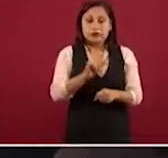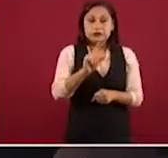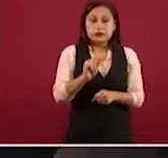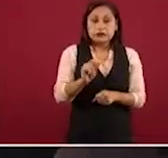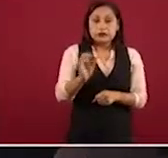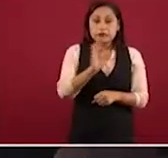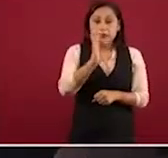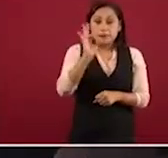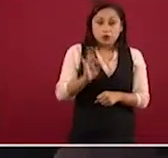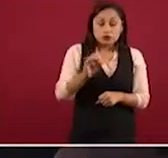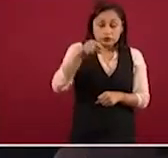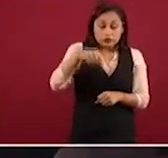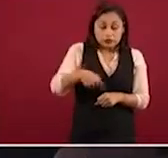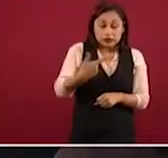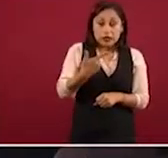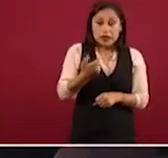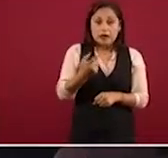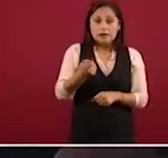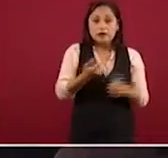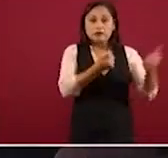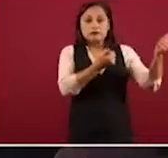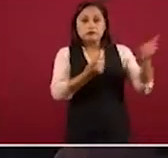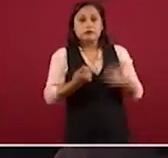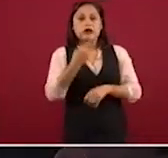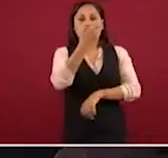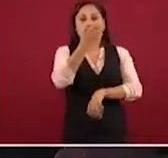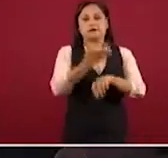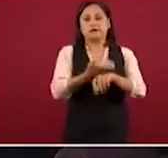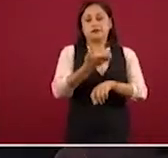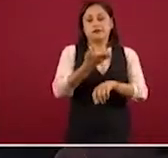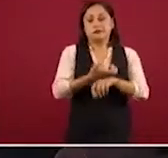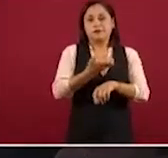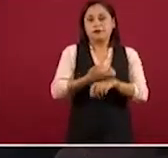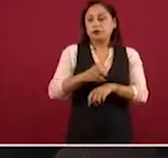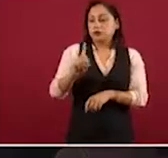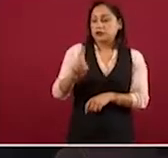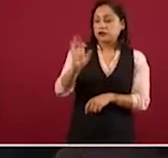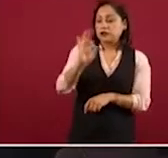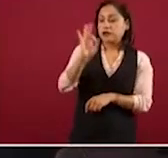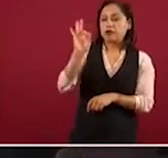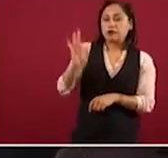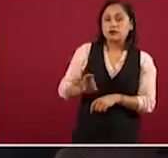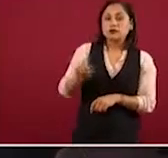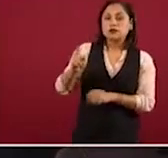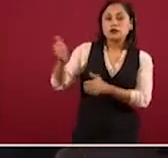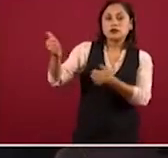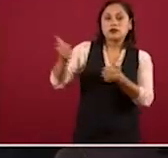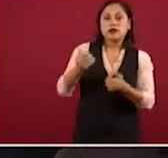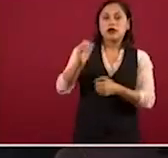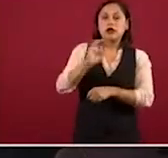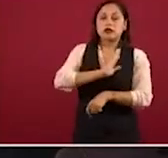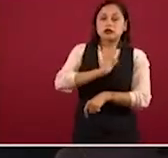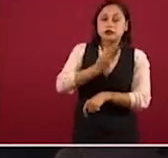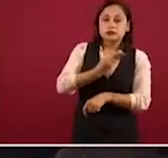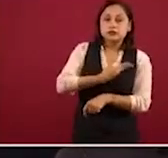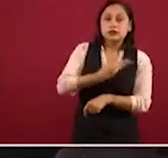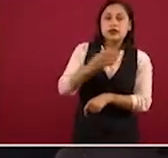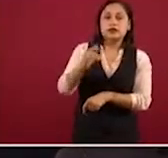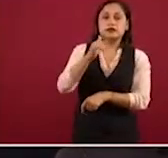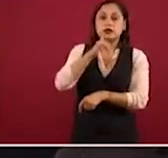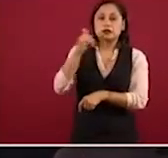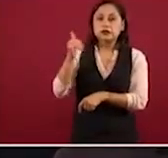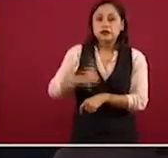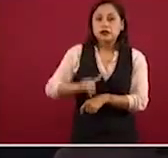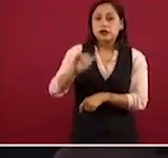México provienen de Estados Unidos, y el 30% tiene manufactura en España, Italia, Austria y otros países. Esta